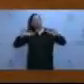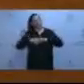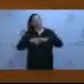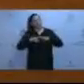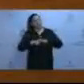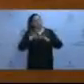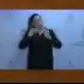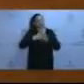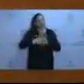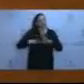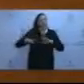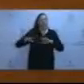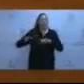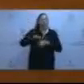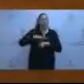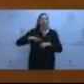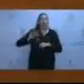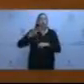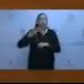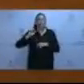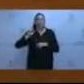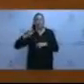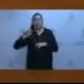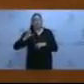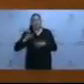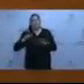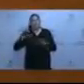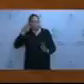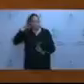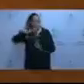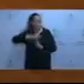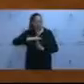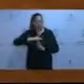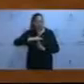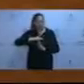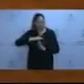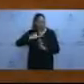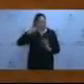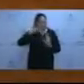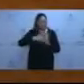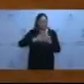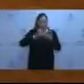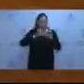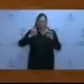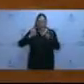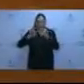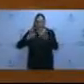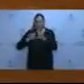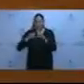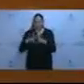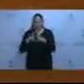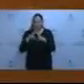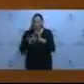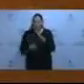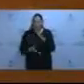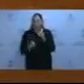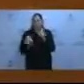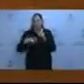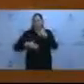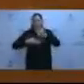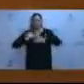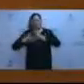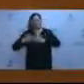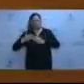por ejemplo, va a quedar paralizado? ¿Implica la no finalización de las actividades que la sociedad tiene en marcha? Y, sobre todo, ¿qué